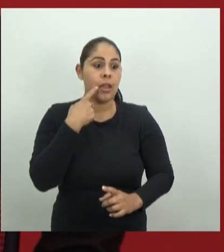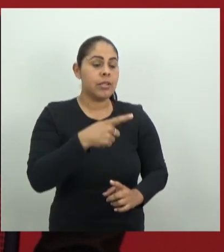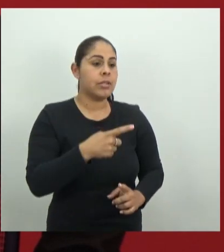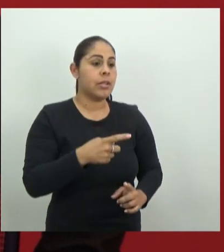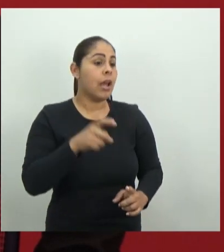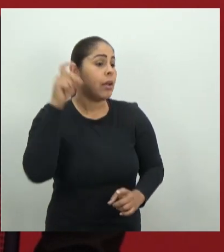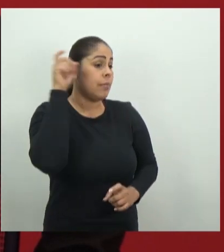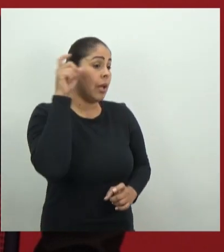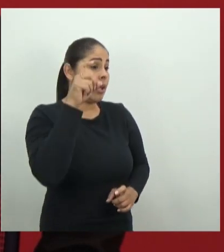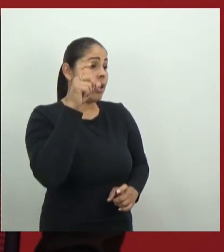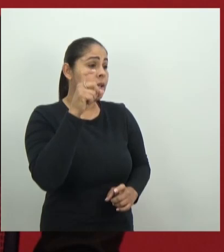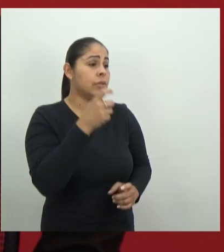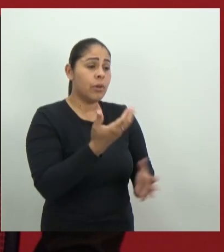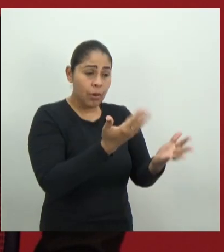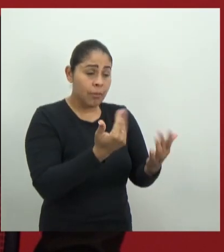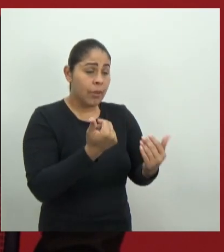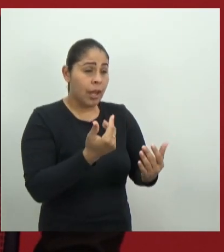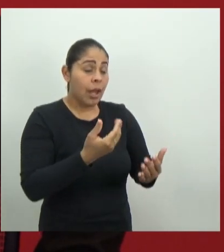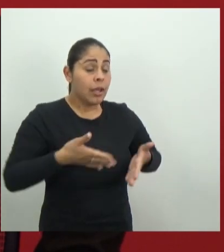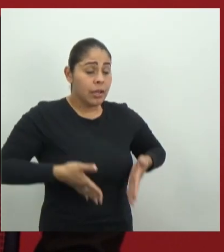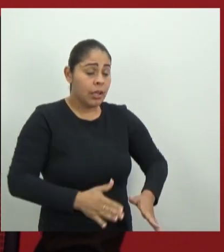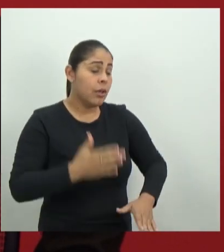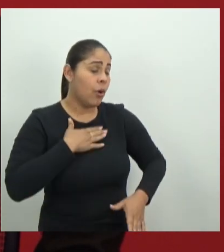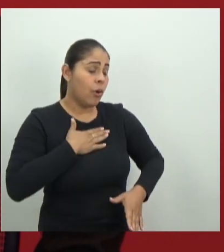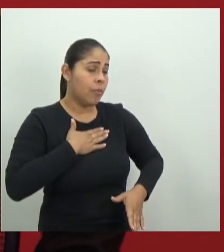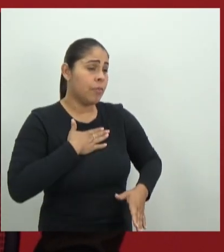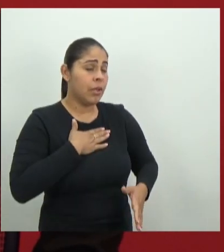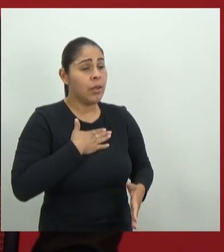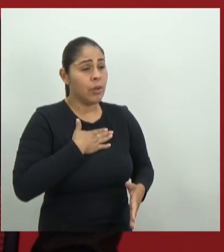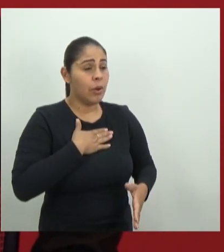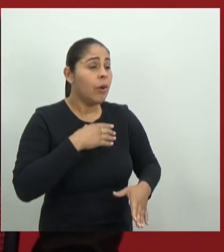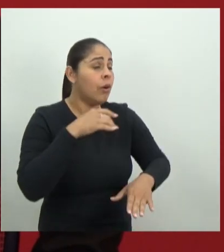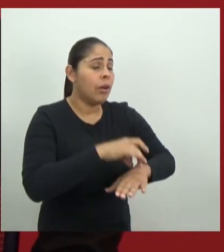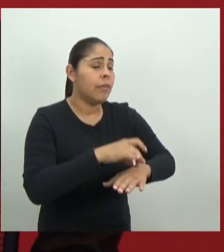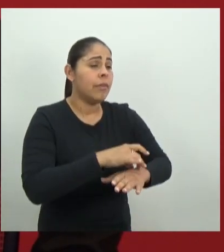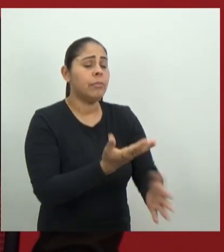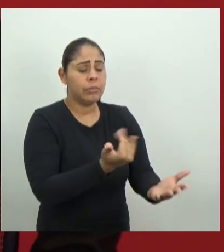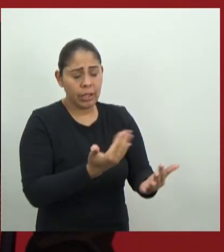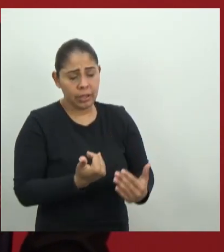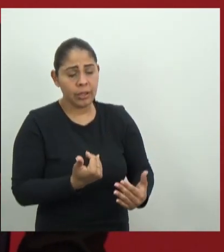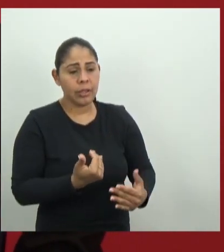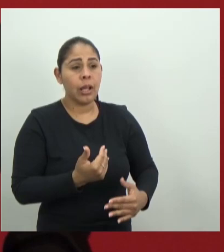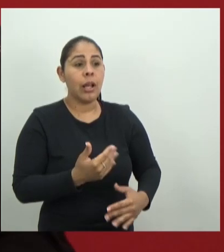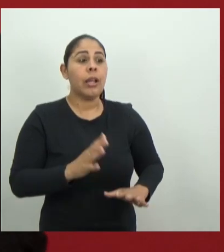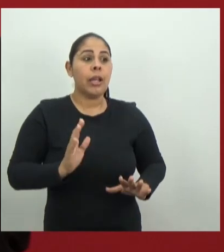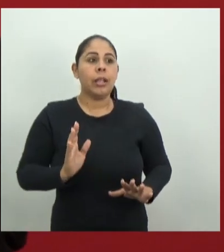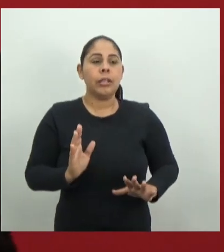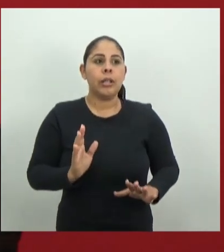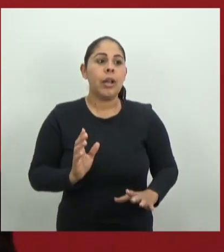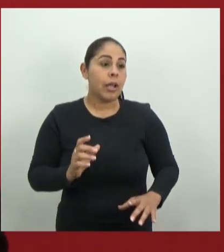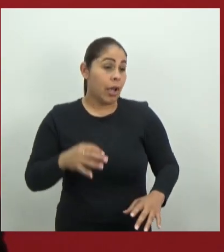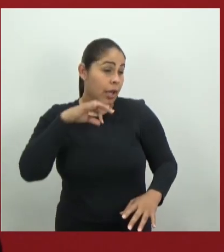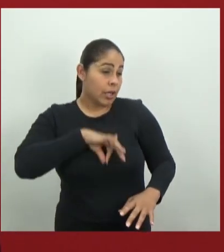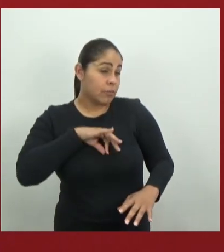que veas a mi hijo, pues es el único que tengo. Y sucede que un espíritu le toma, y